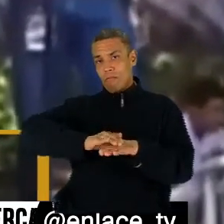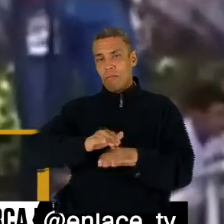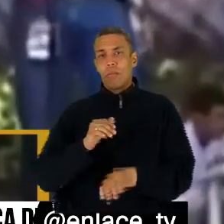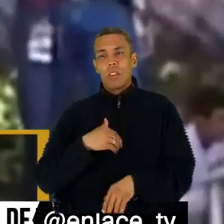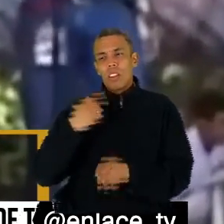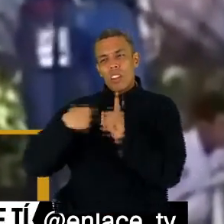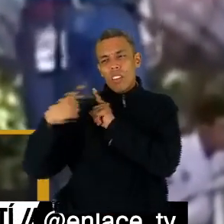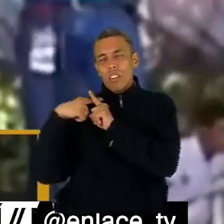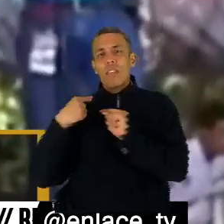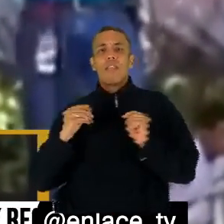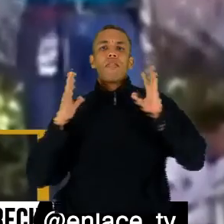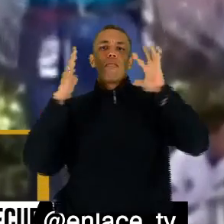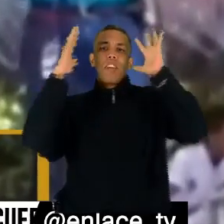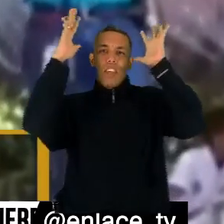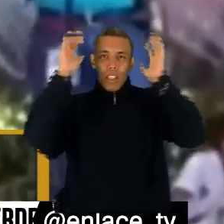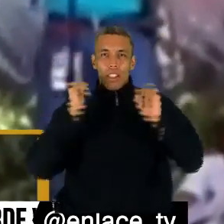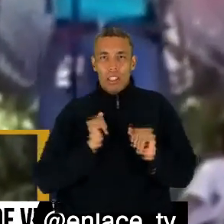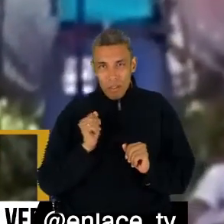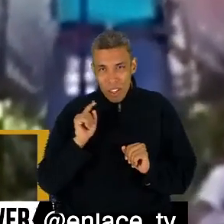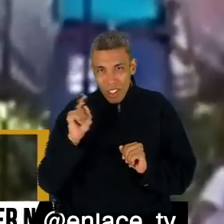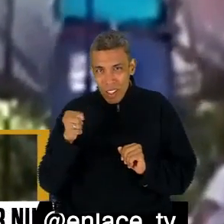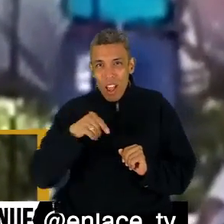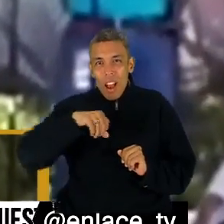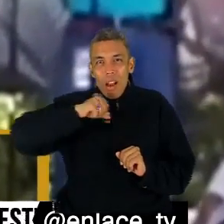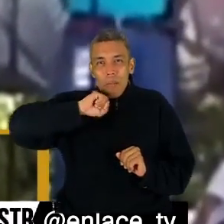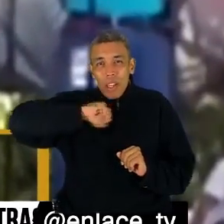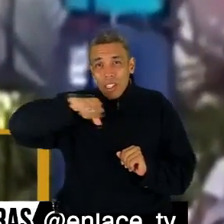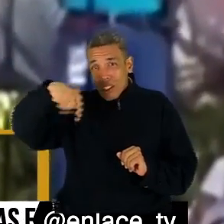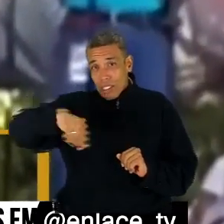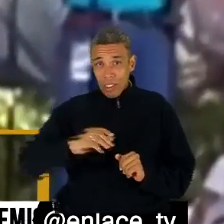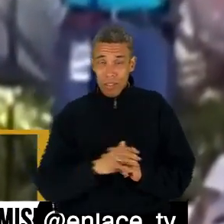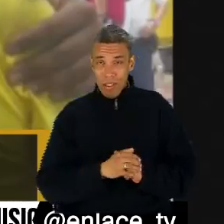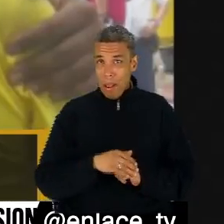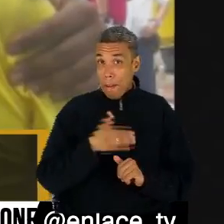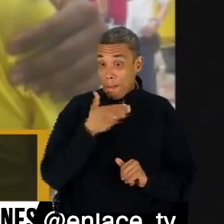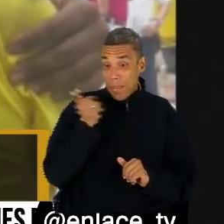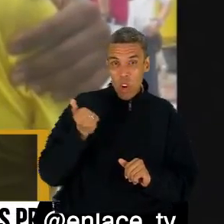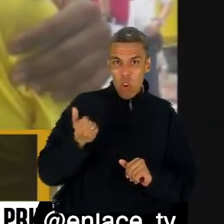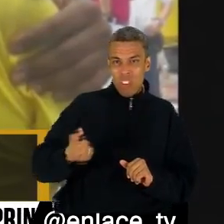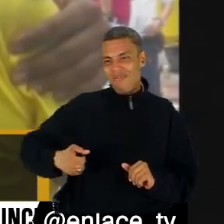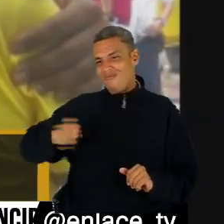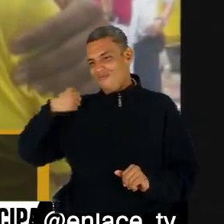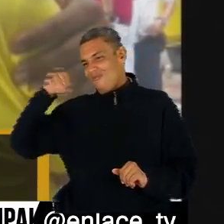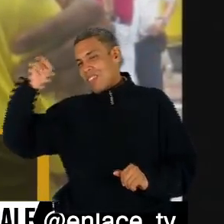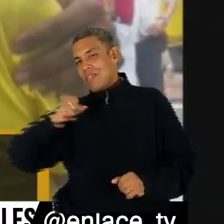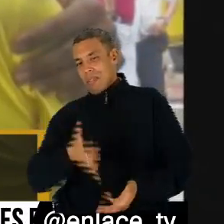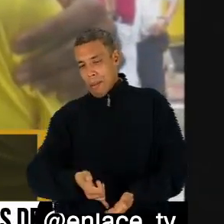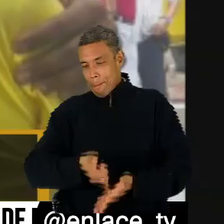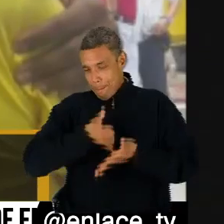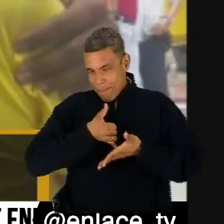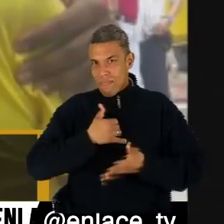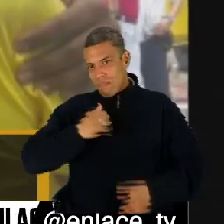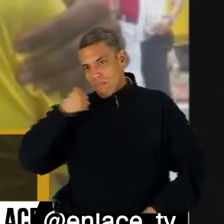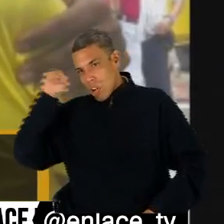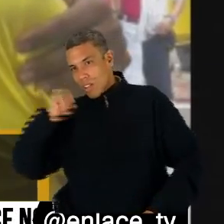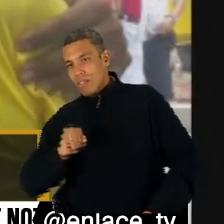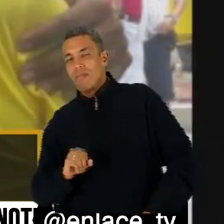del Festival Vallenato del Río Grande de la Magdalena, donde fue posicionado como el Rey de Reyes, dijo que el trabajo musical avanza en